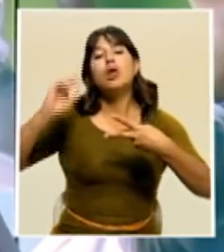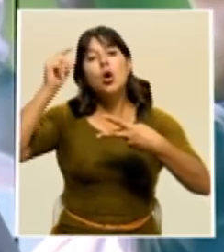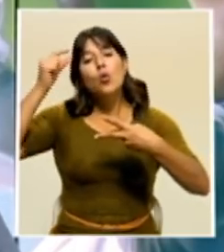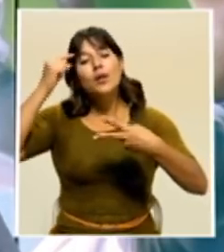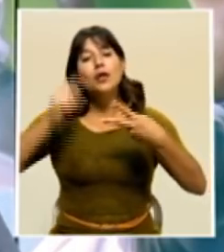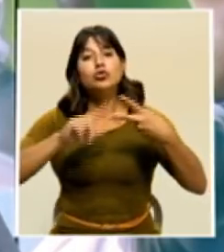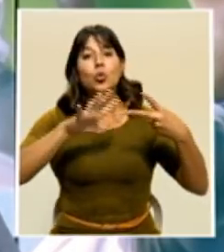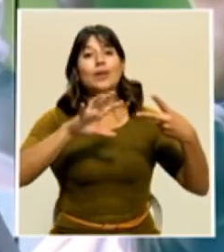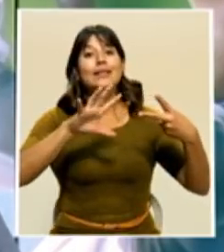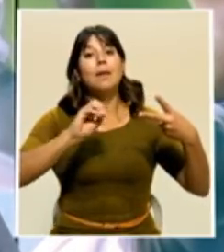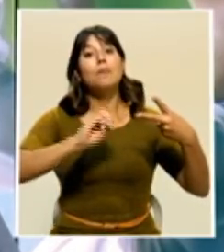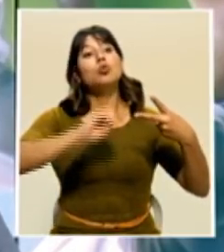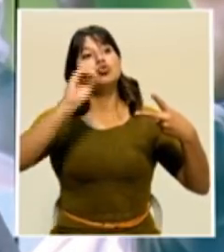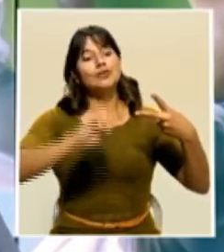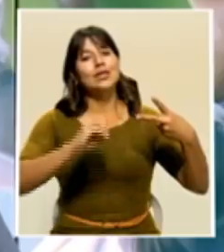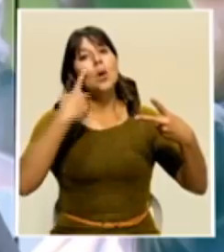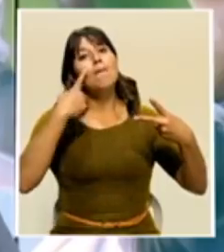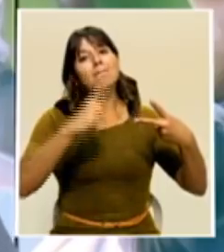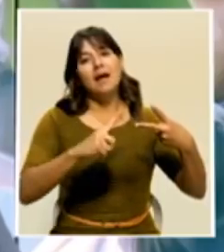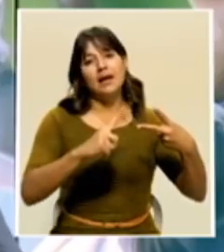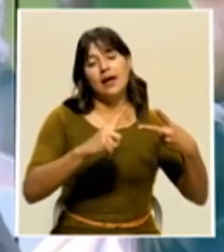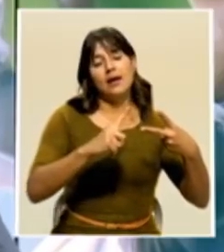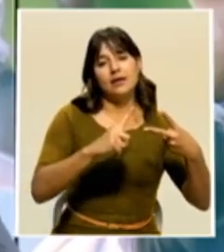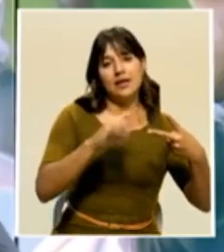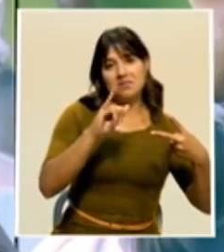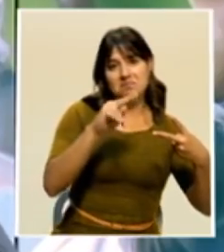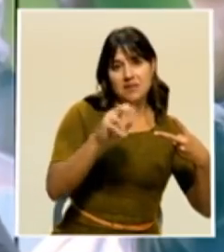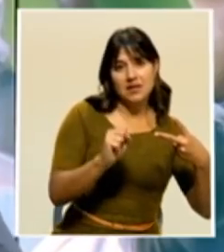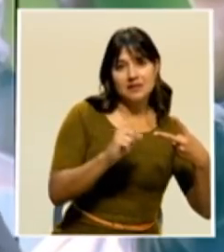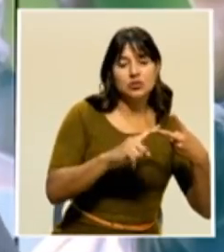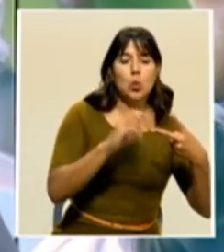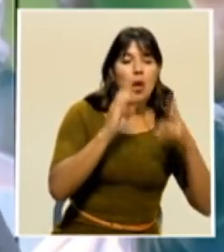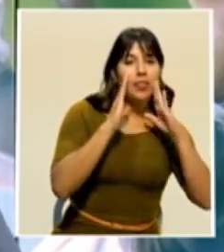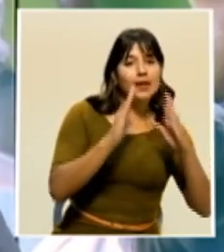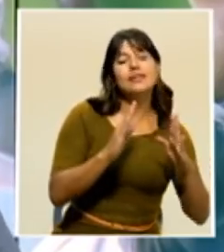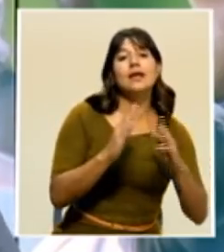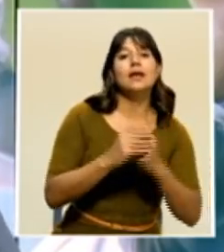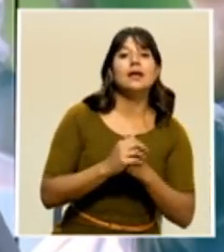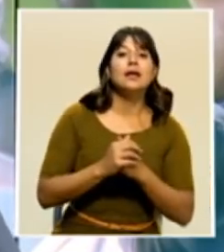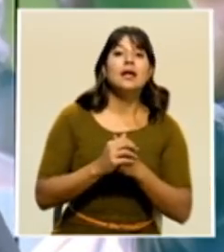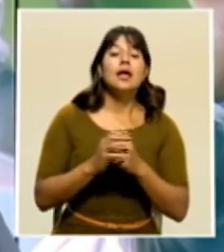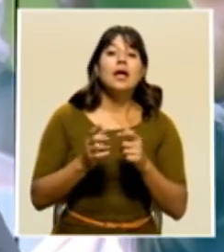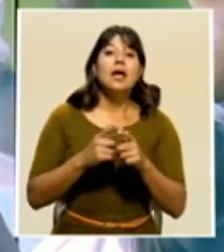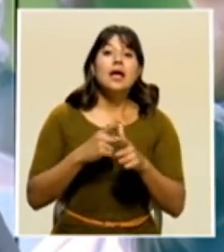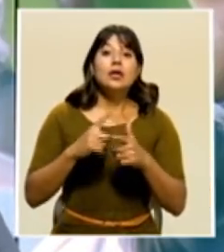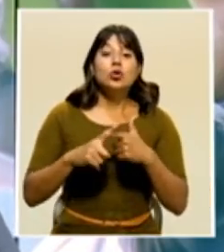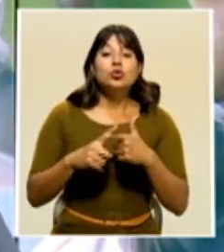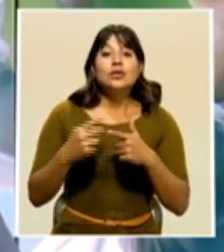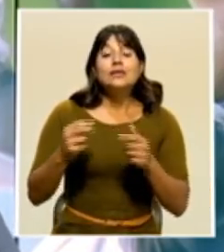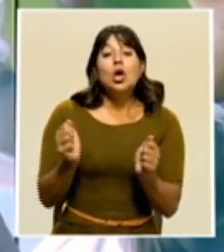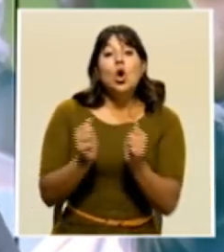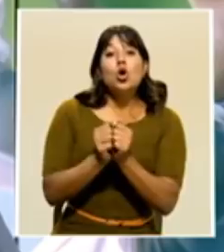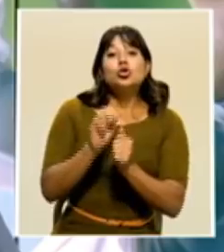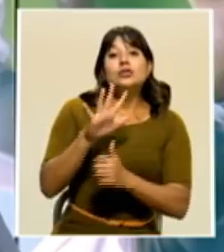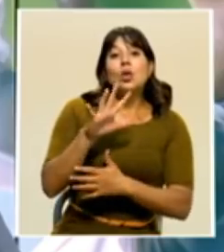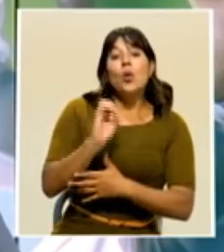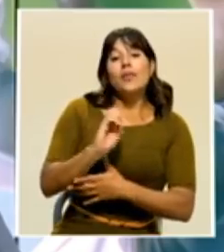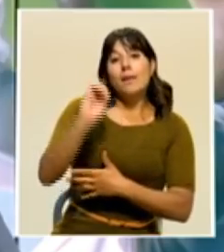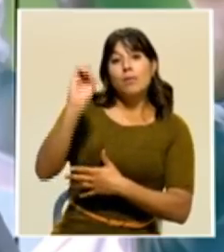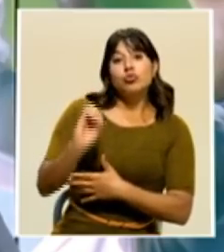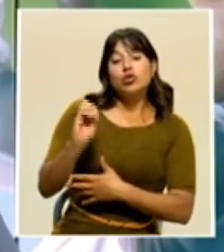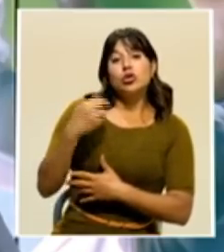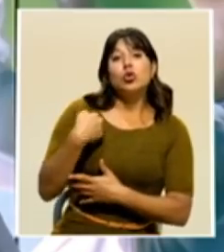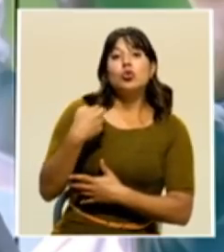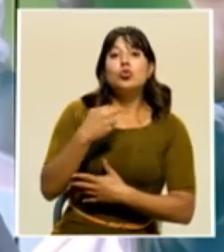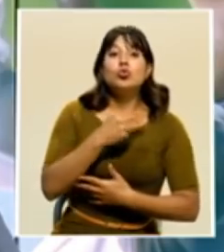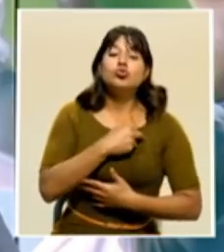Pagar. Con el proyecto Pagar lo que haríamos es cubrir el faltante que tendríamos debido a